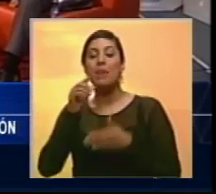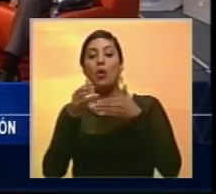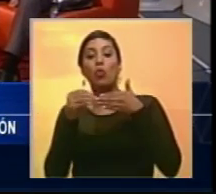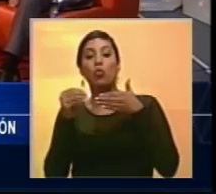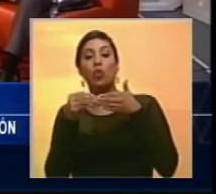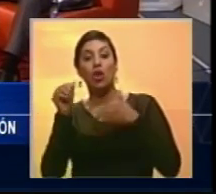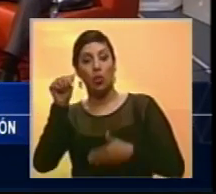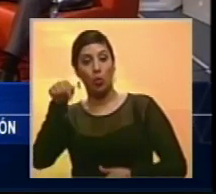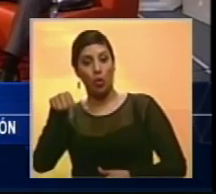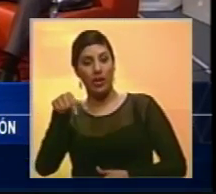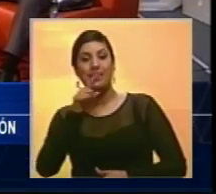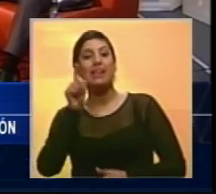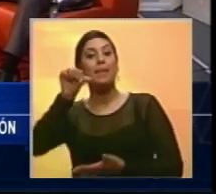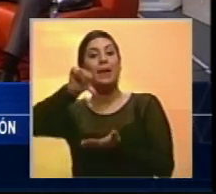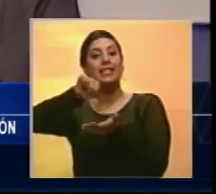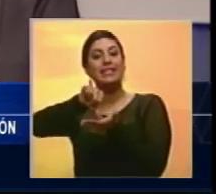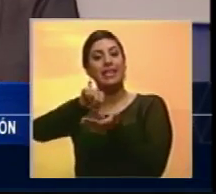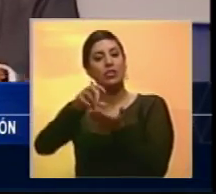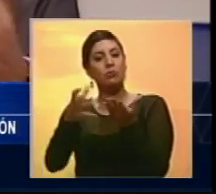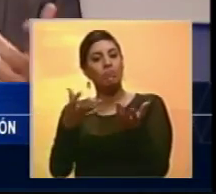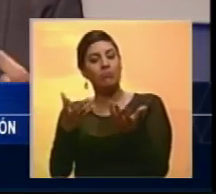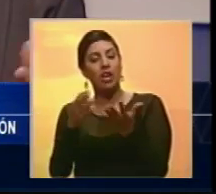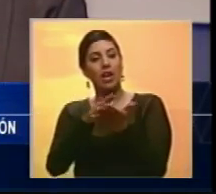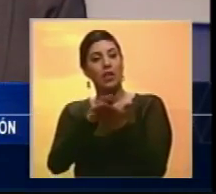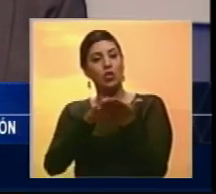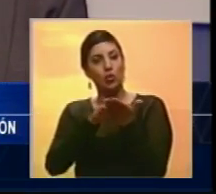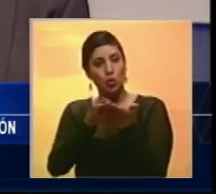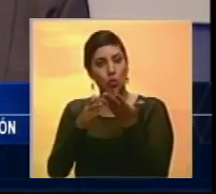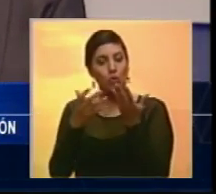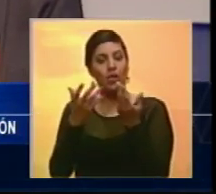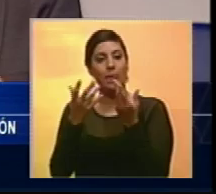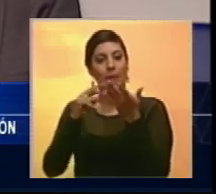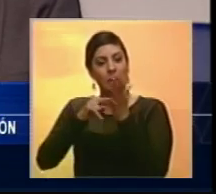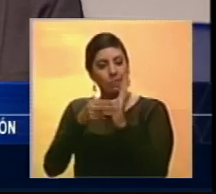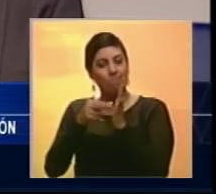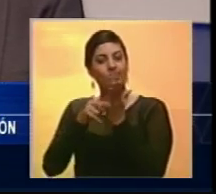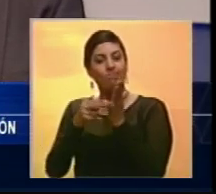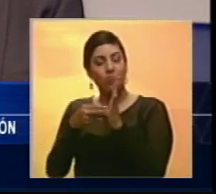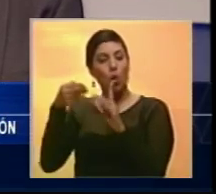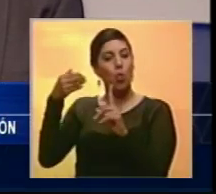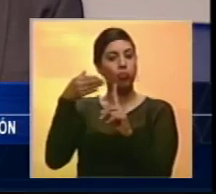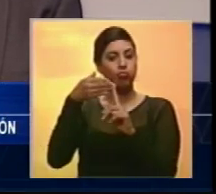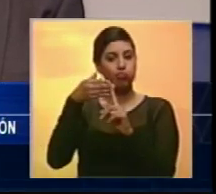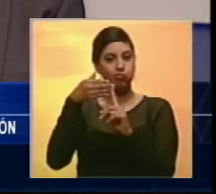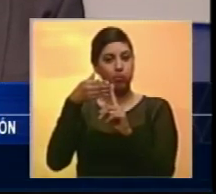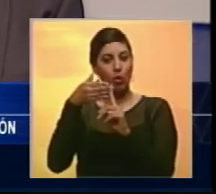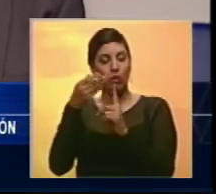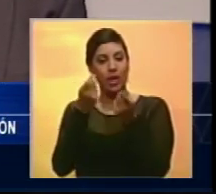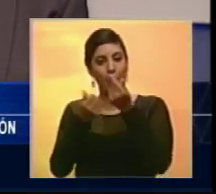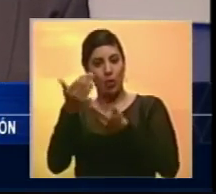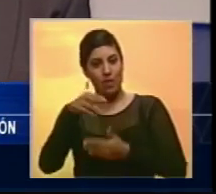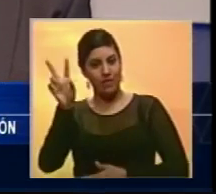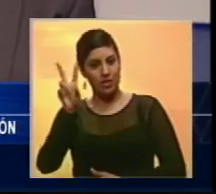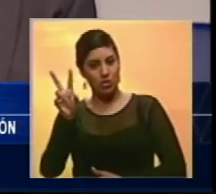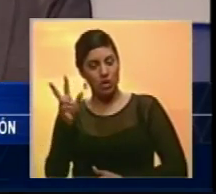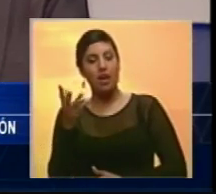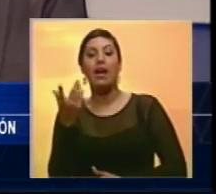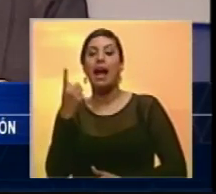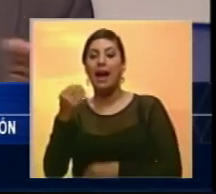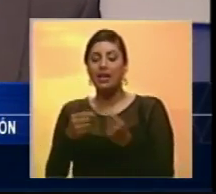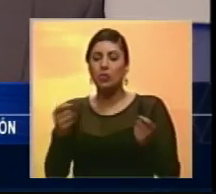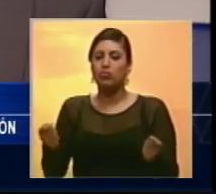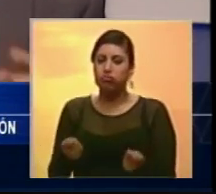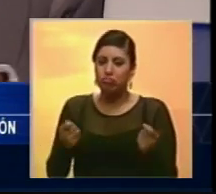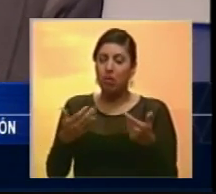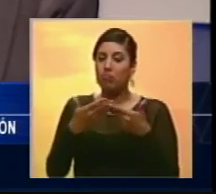Dollar Today, que es el centro, digamos, de resonancia de la estrategia de ataque a la moneda venezolana, haciendo